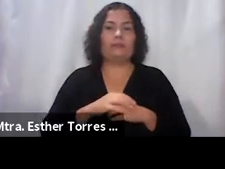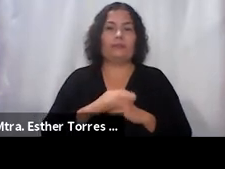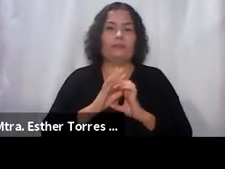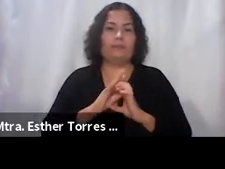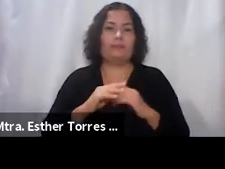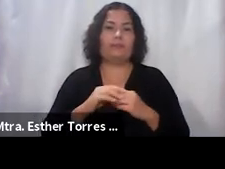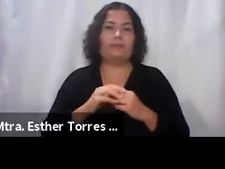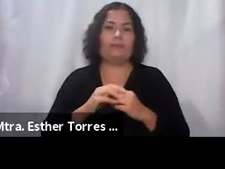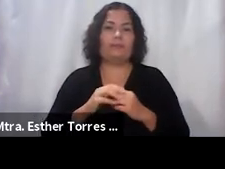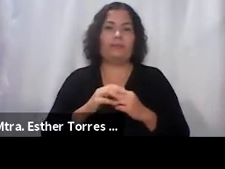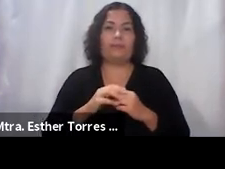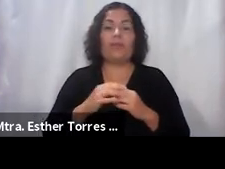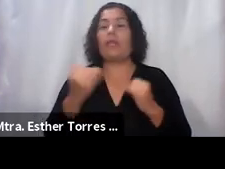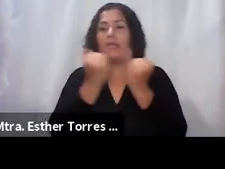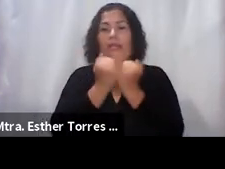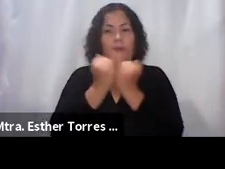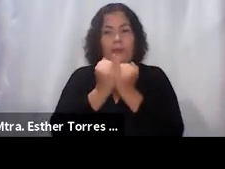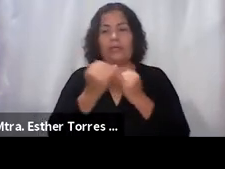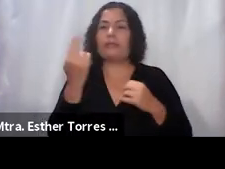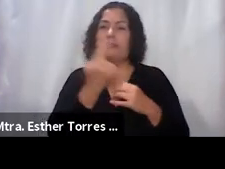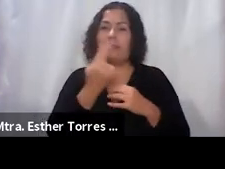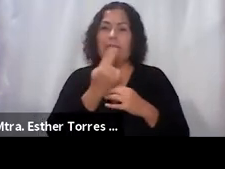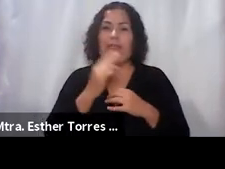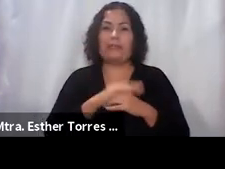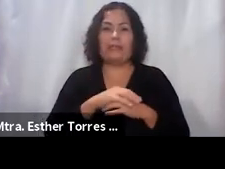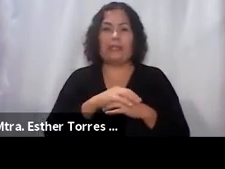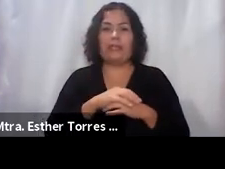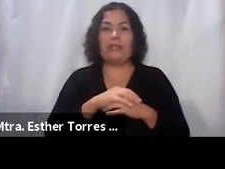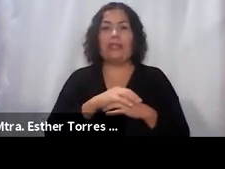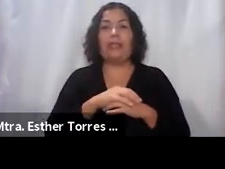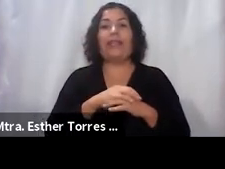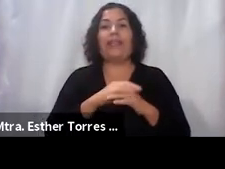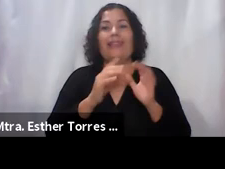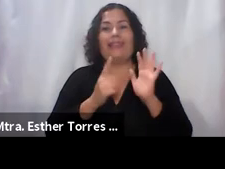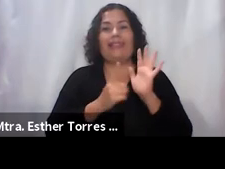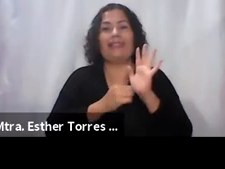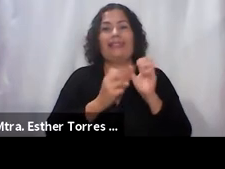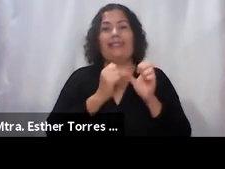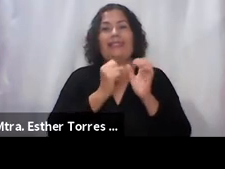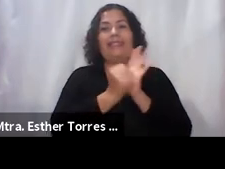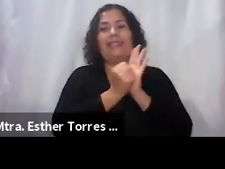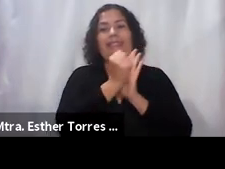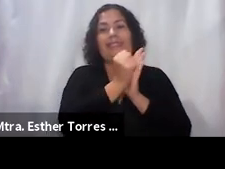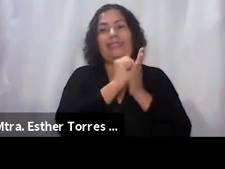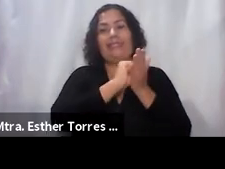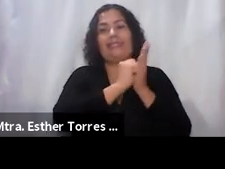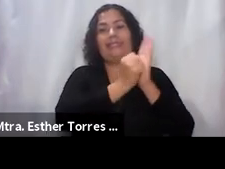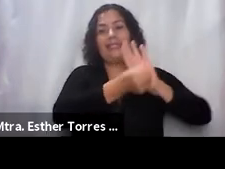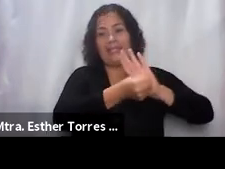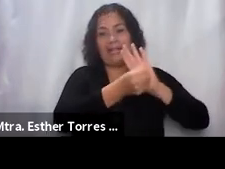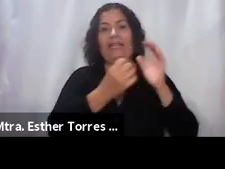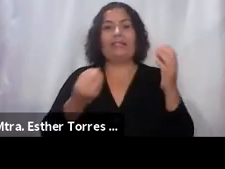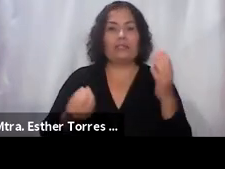También lo que se requiere es de señales viales nuevas, ¿no? Para los diferentes usuarios de la